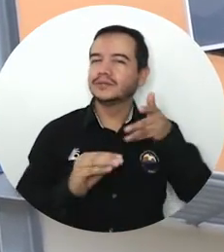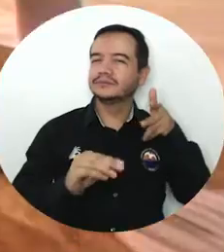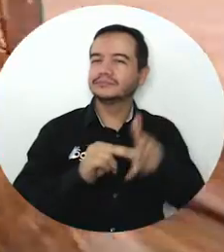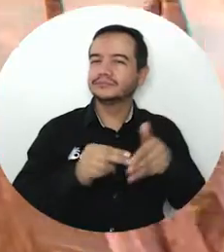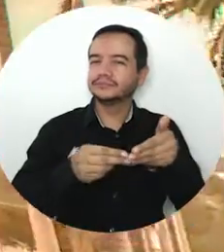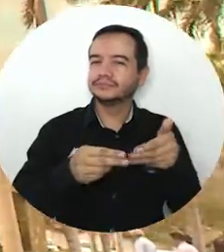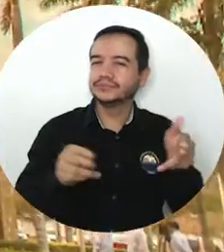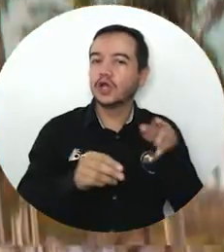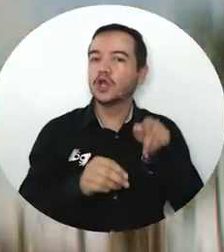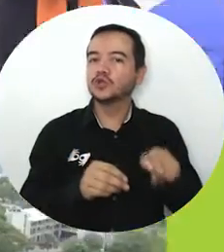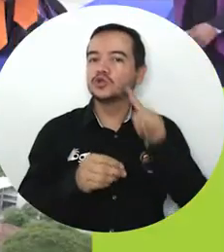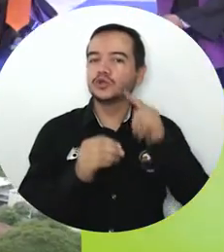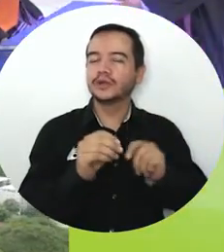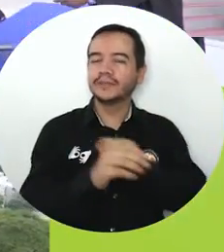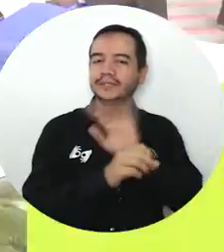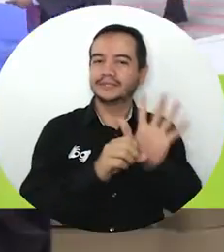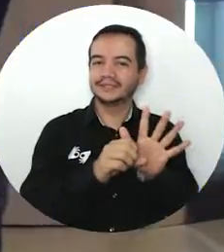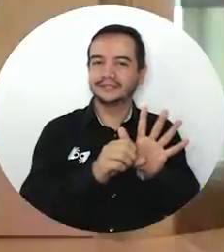pandemia.